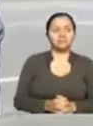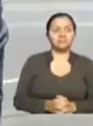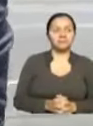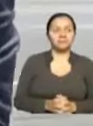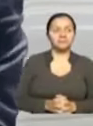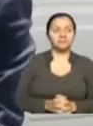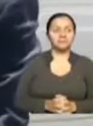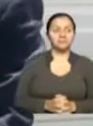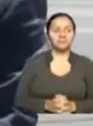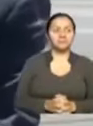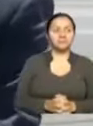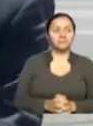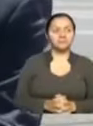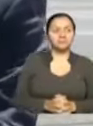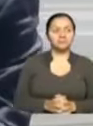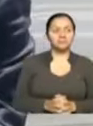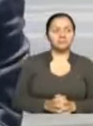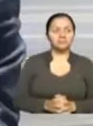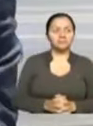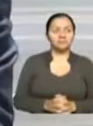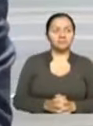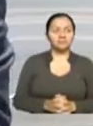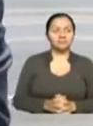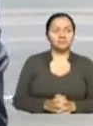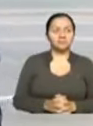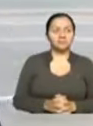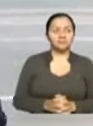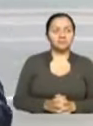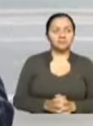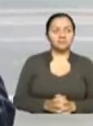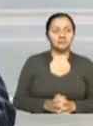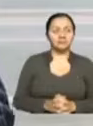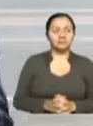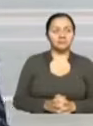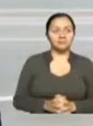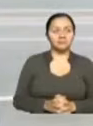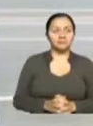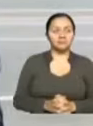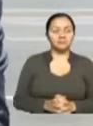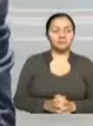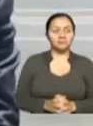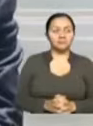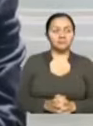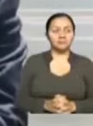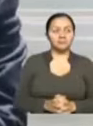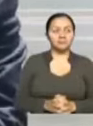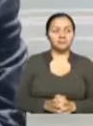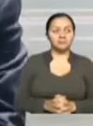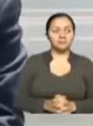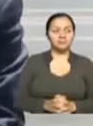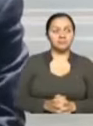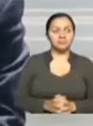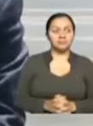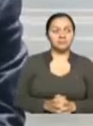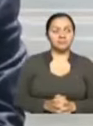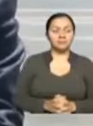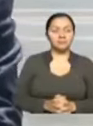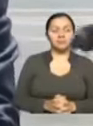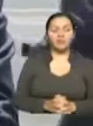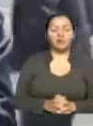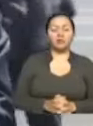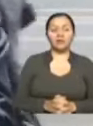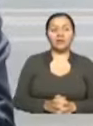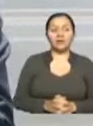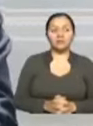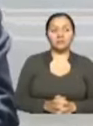No sé si sea el último viaje internacional, pero en uno de los últimos viajes internacionales como presidente, vamos a la quinta cumbre